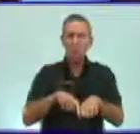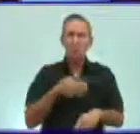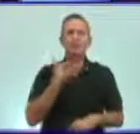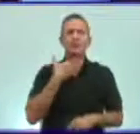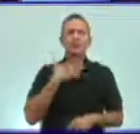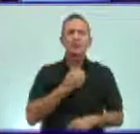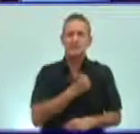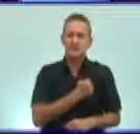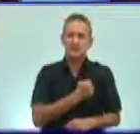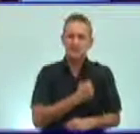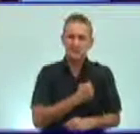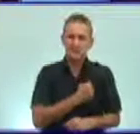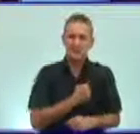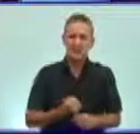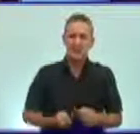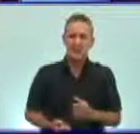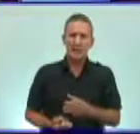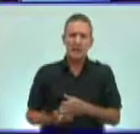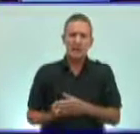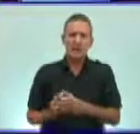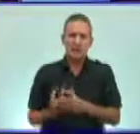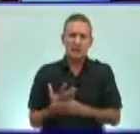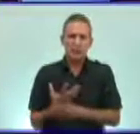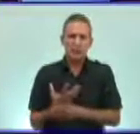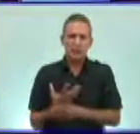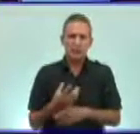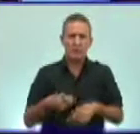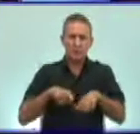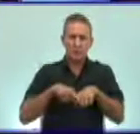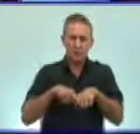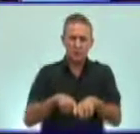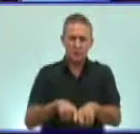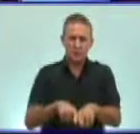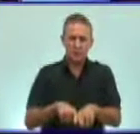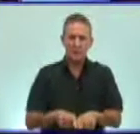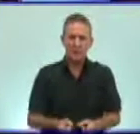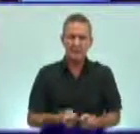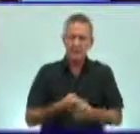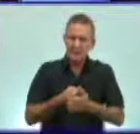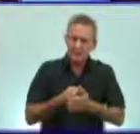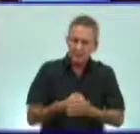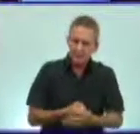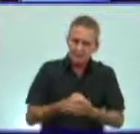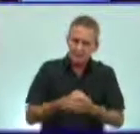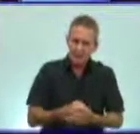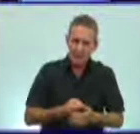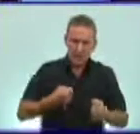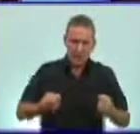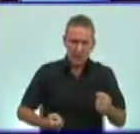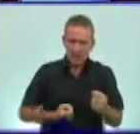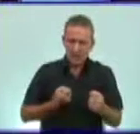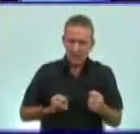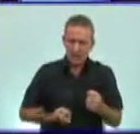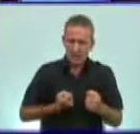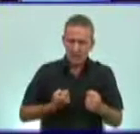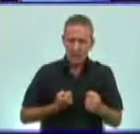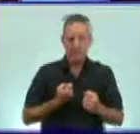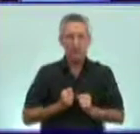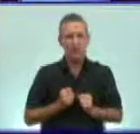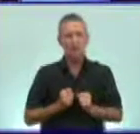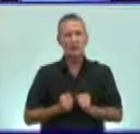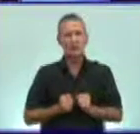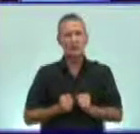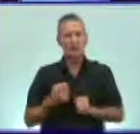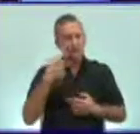quererlo forjar, no van acompañadas la resistencia, la persistencia y la lucha. Claro está,